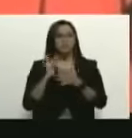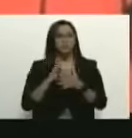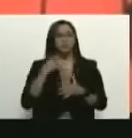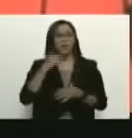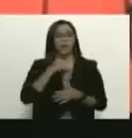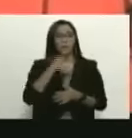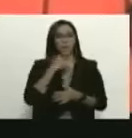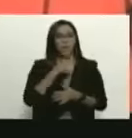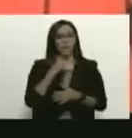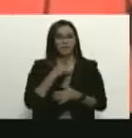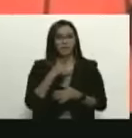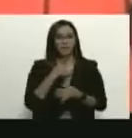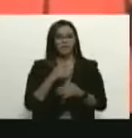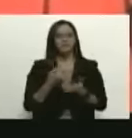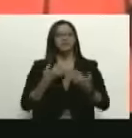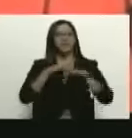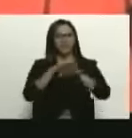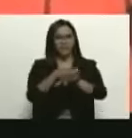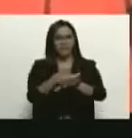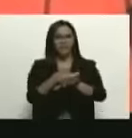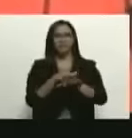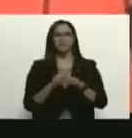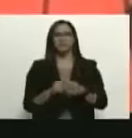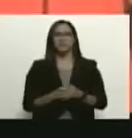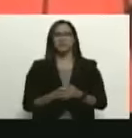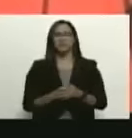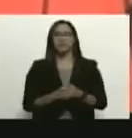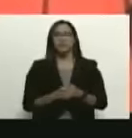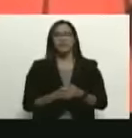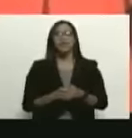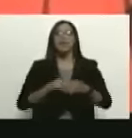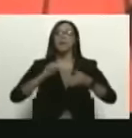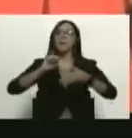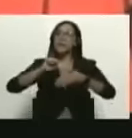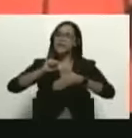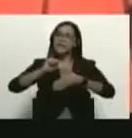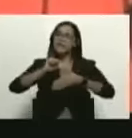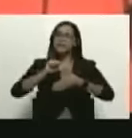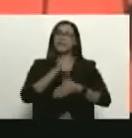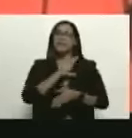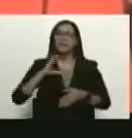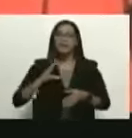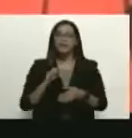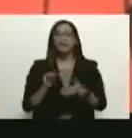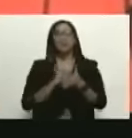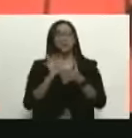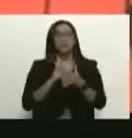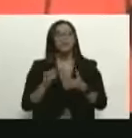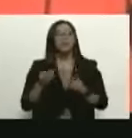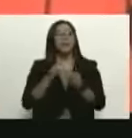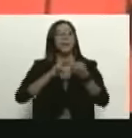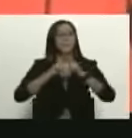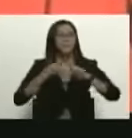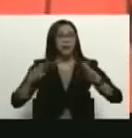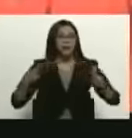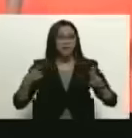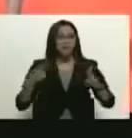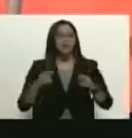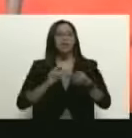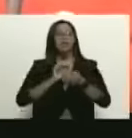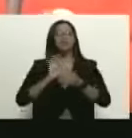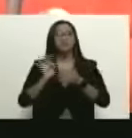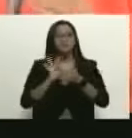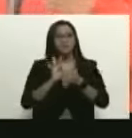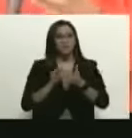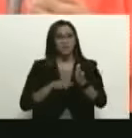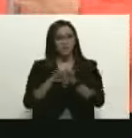política de integración de América Latina y el Caribe, en función de la paz, en función del desarrollo,